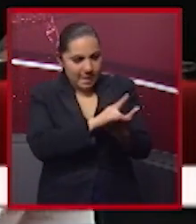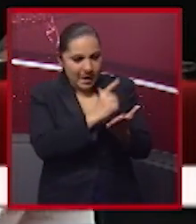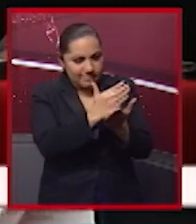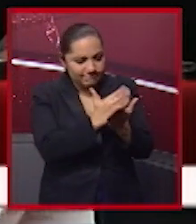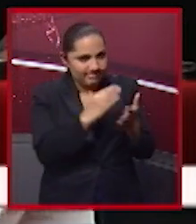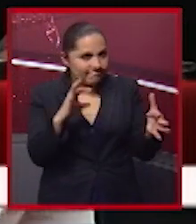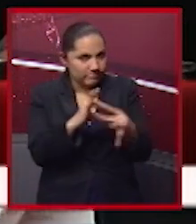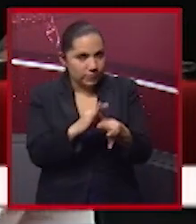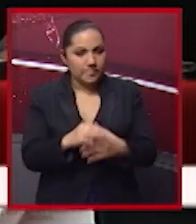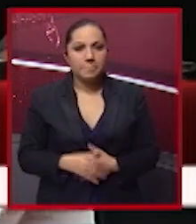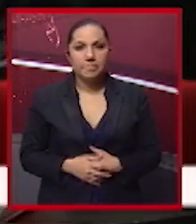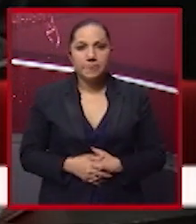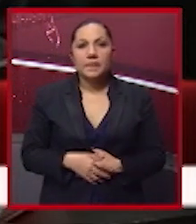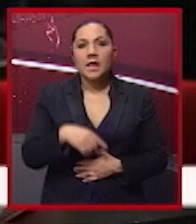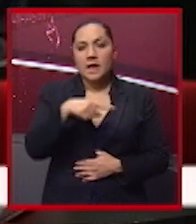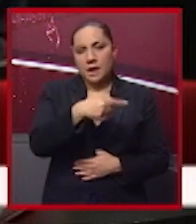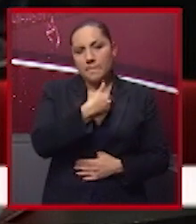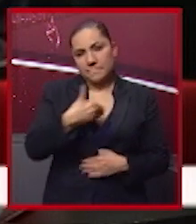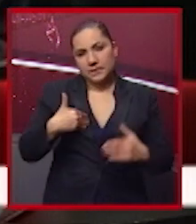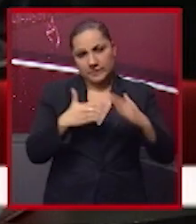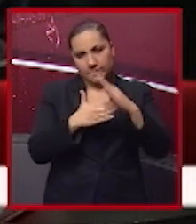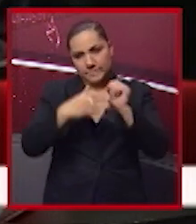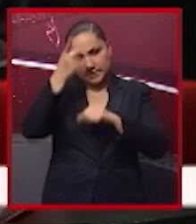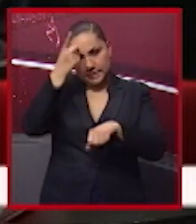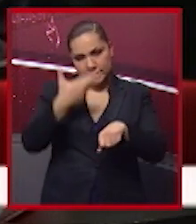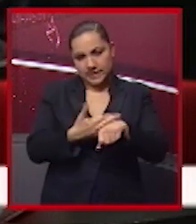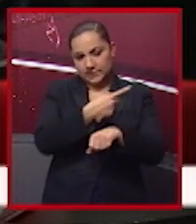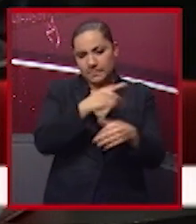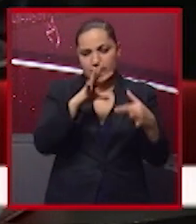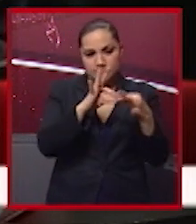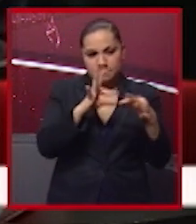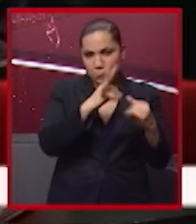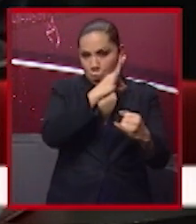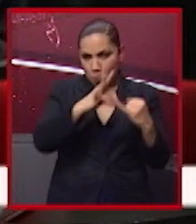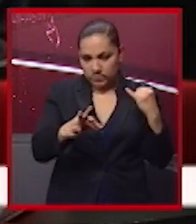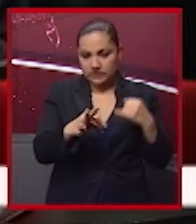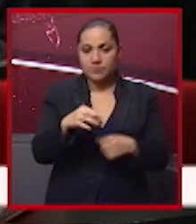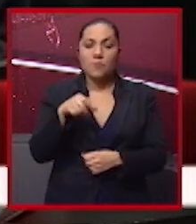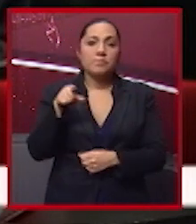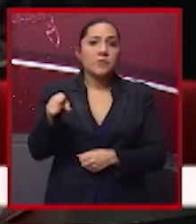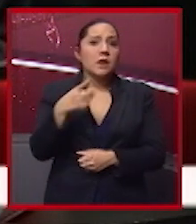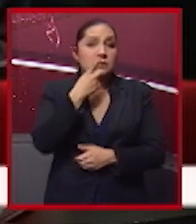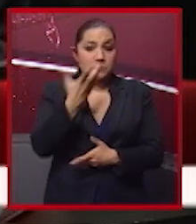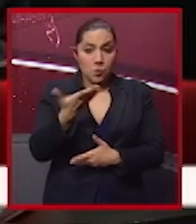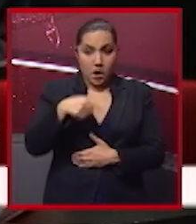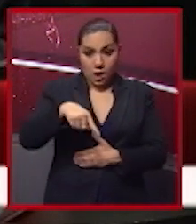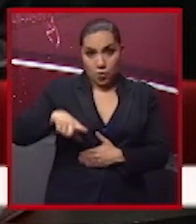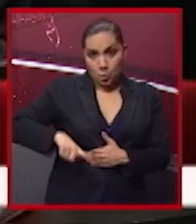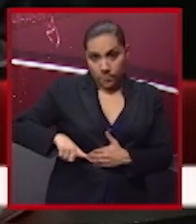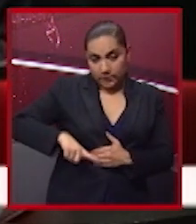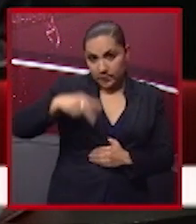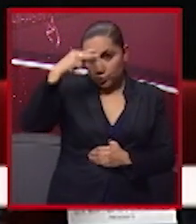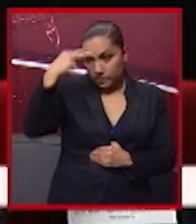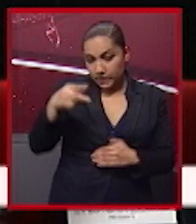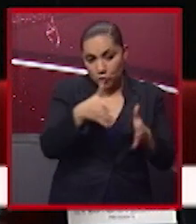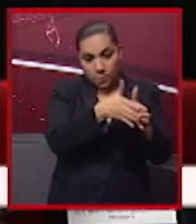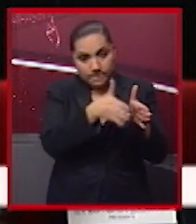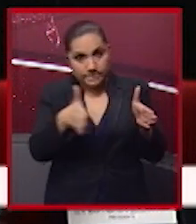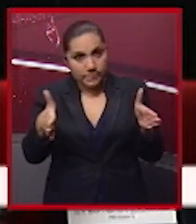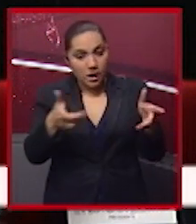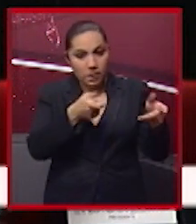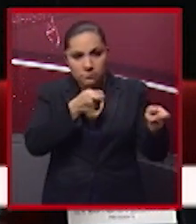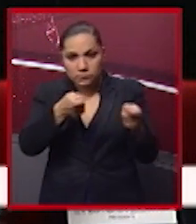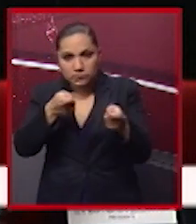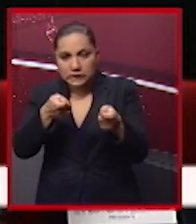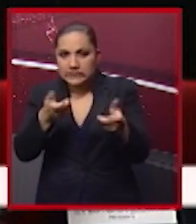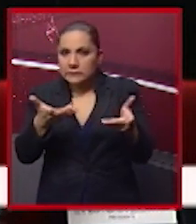En su mensaje final, el presidente de la mesa directiva, Martí Batres Guadarrama, señaló que la gobernabilidad del país parece vivir un filo